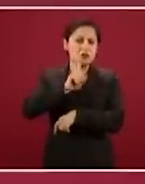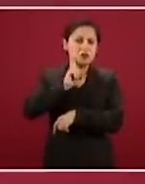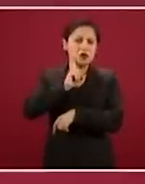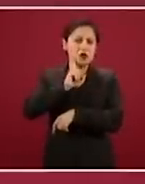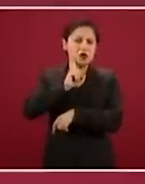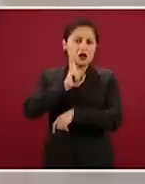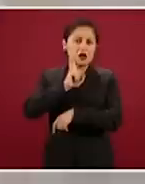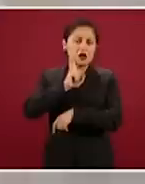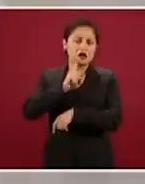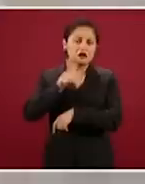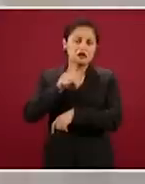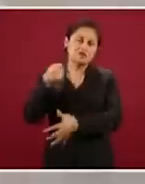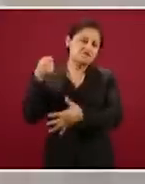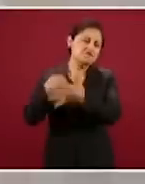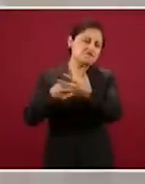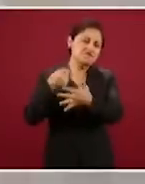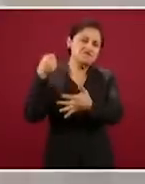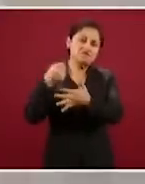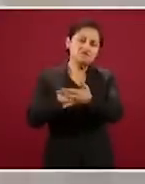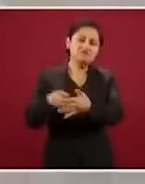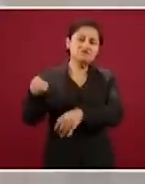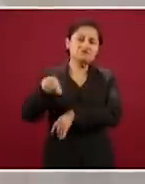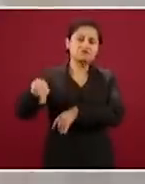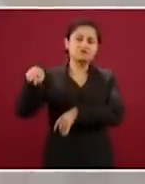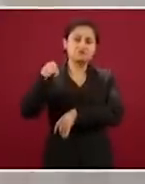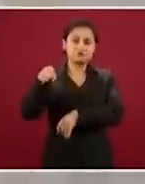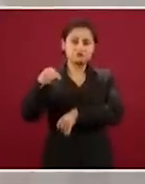su derecho a la seguridad.